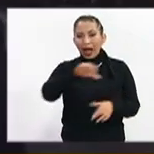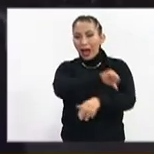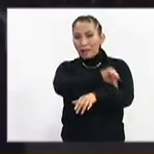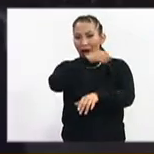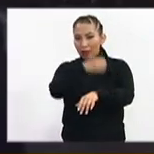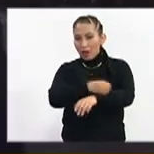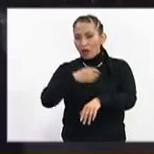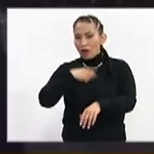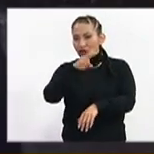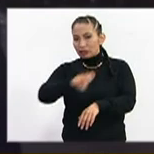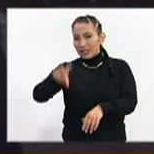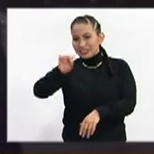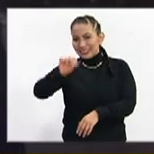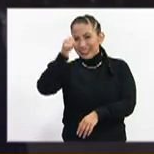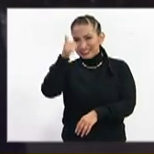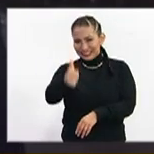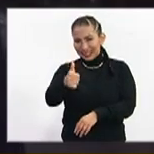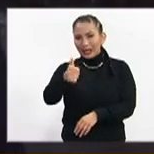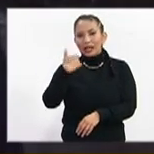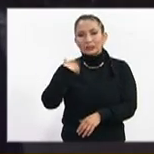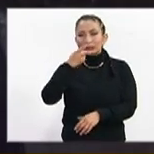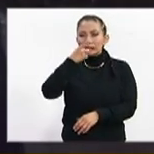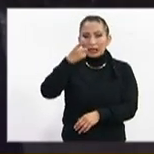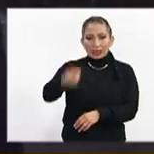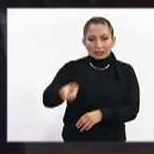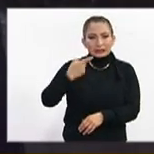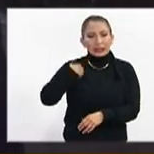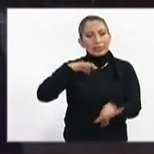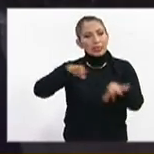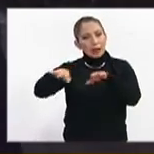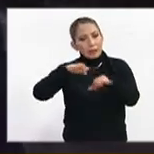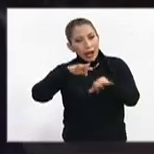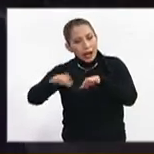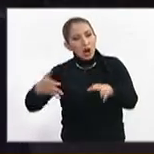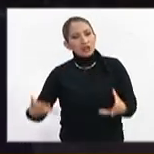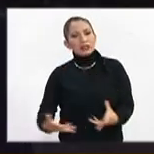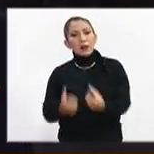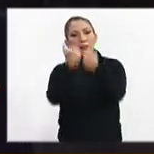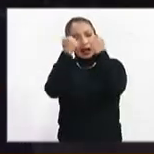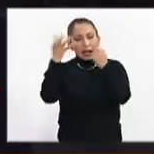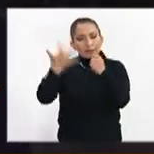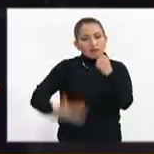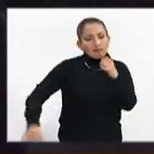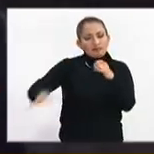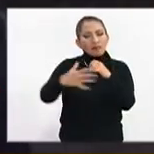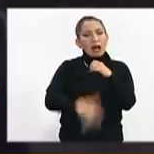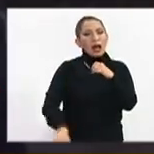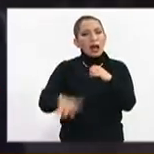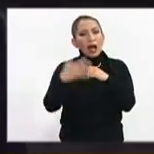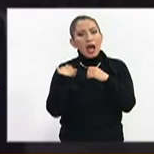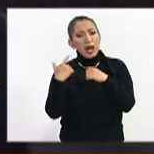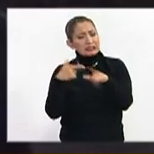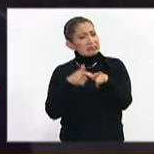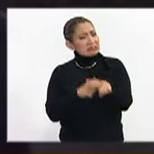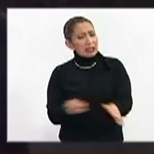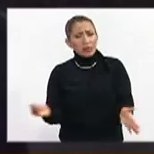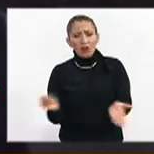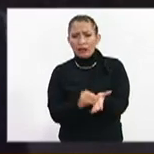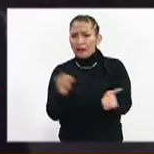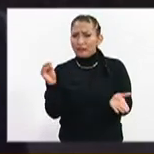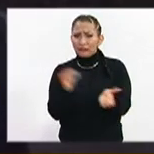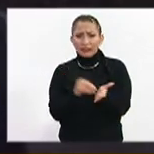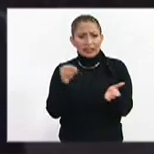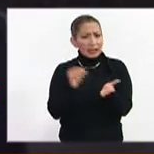Álvaro Obregón 286. Pues comentarles que las labores de rescate y búsqueda de cuerpos continúan de